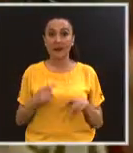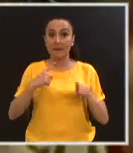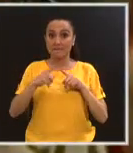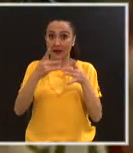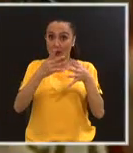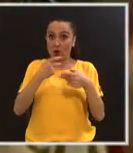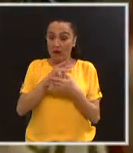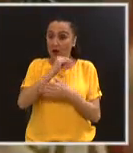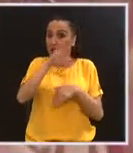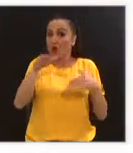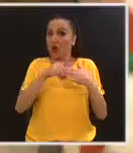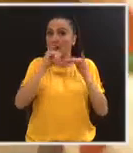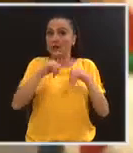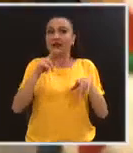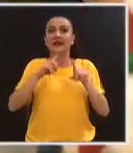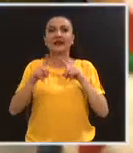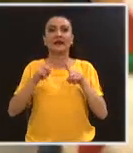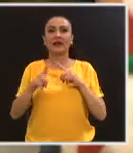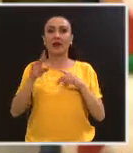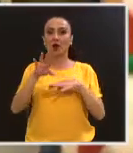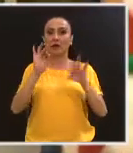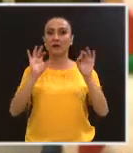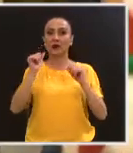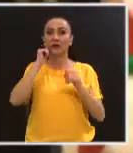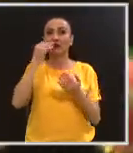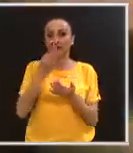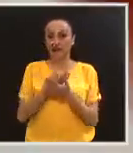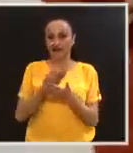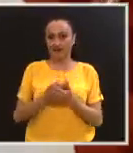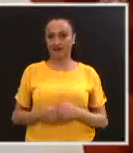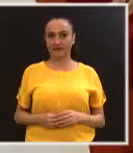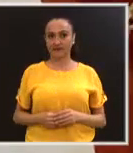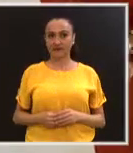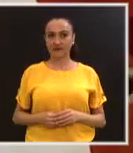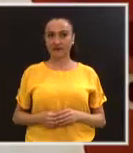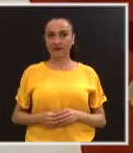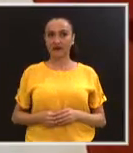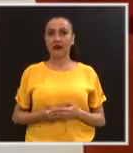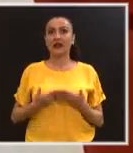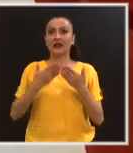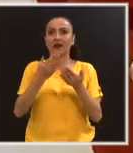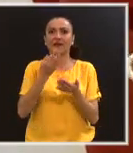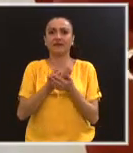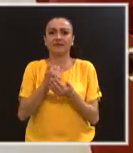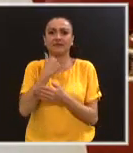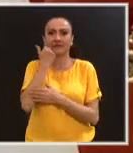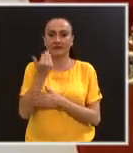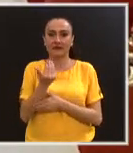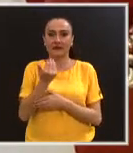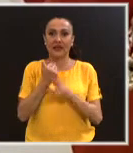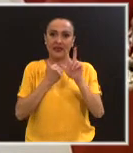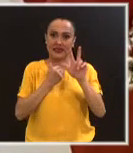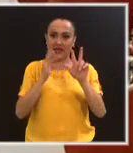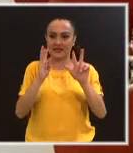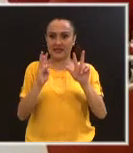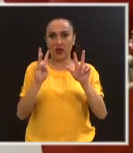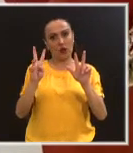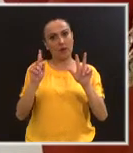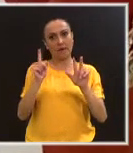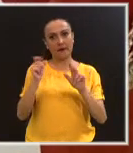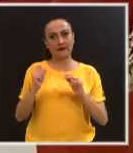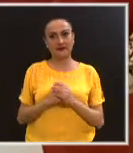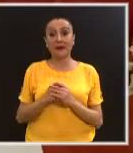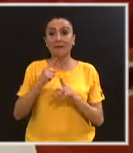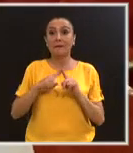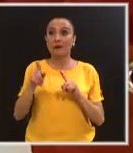adquirir todo esto hay diferentes opciones de financiamiento premos facilidades de financiamiento de 3 se y 2 meses lo que